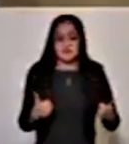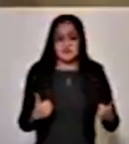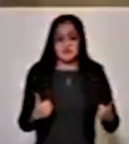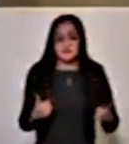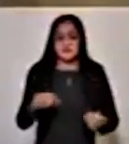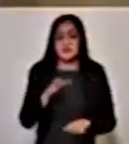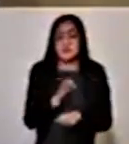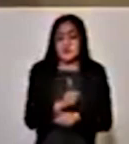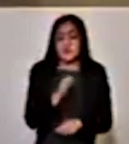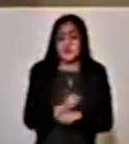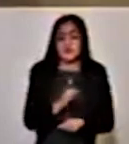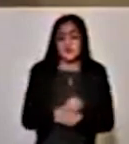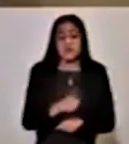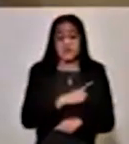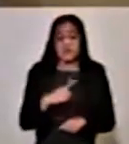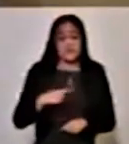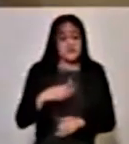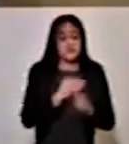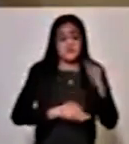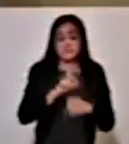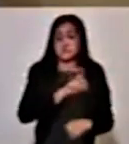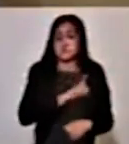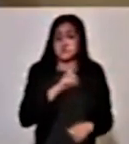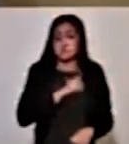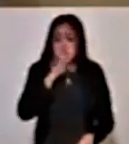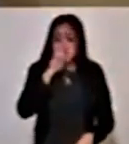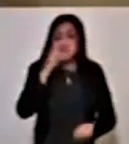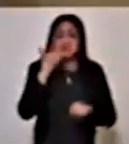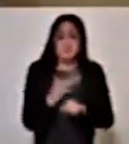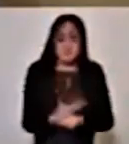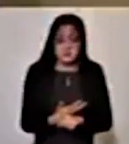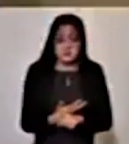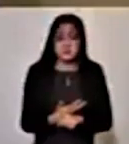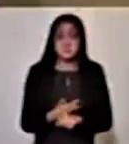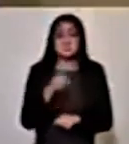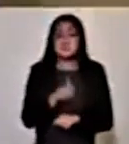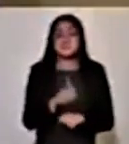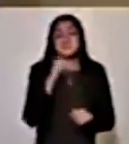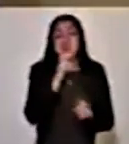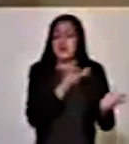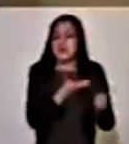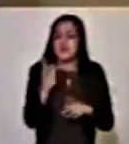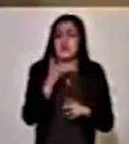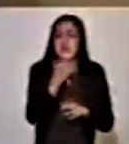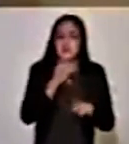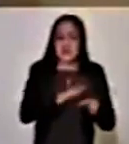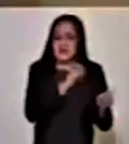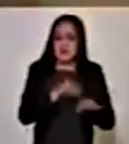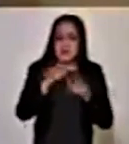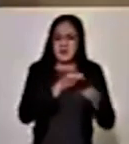Ahora necesitamos una autorregulación. No el que llegue, que entre, que entre, que entre, que entre, que entre, que entre.